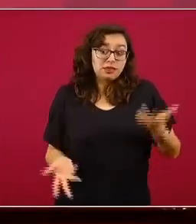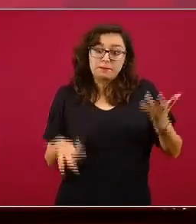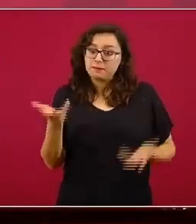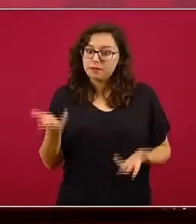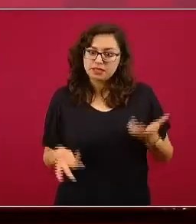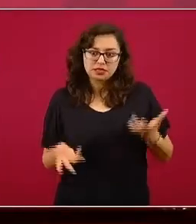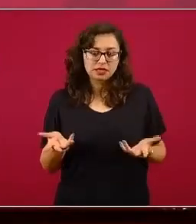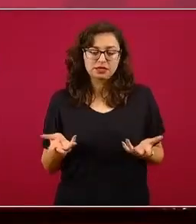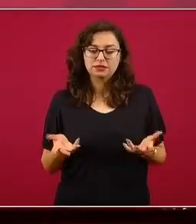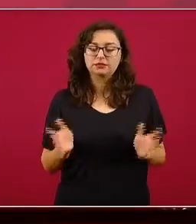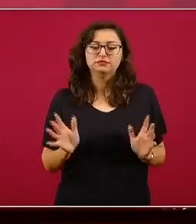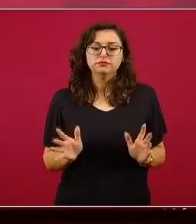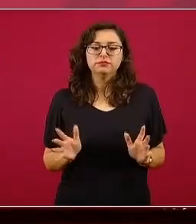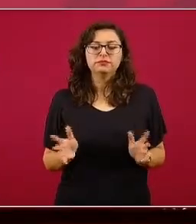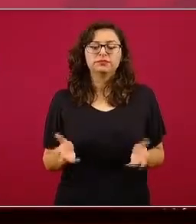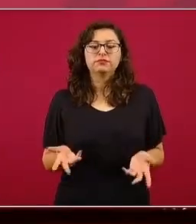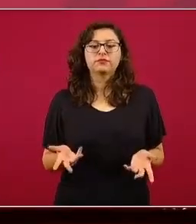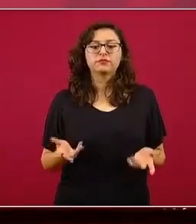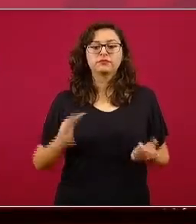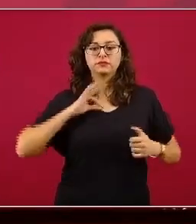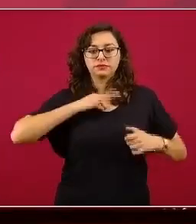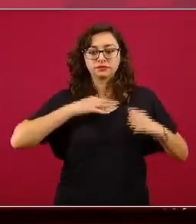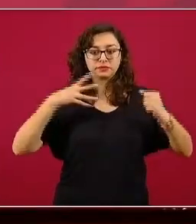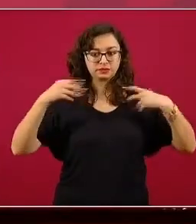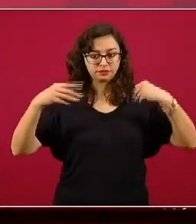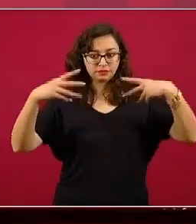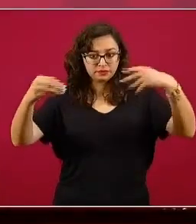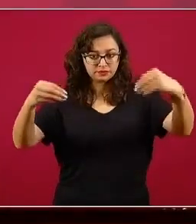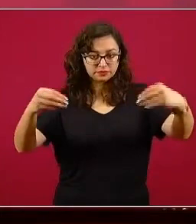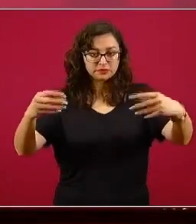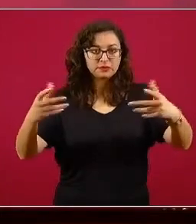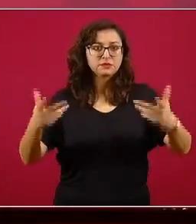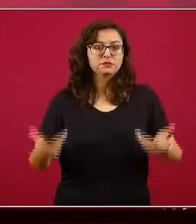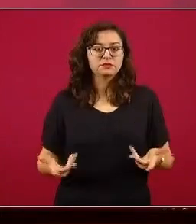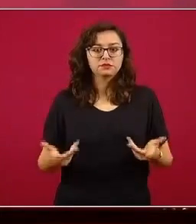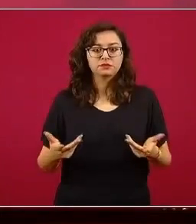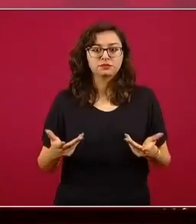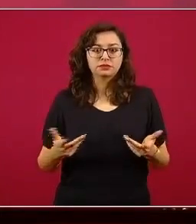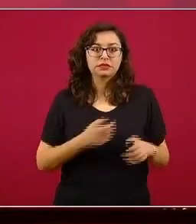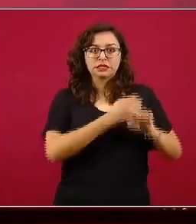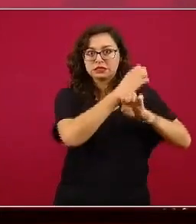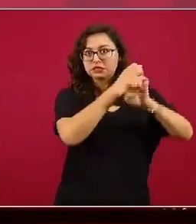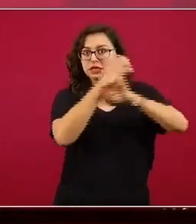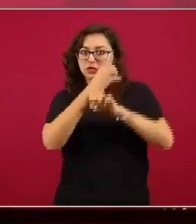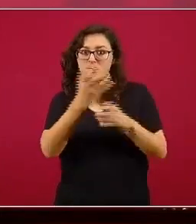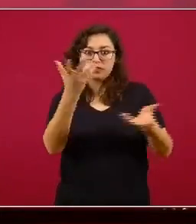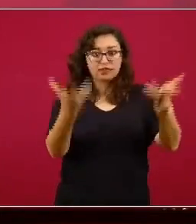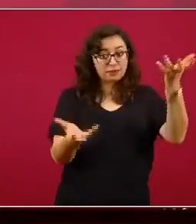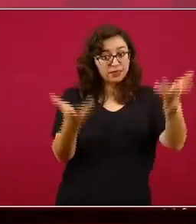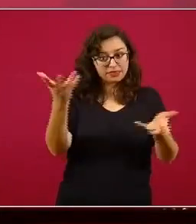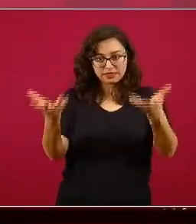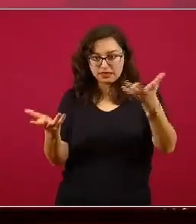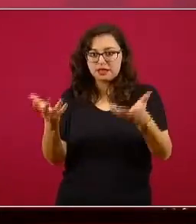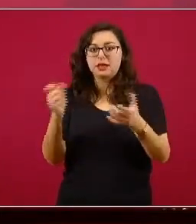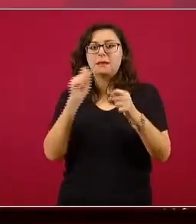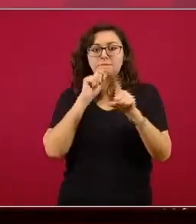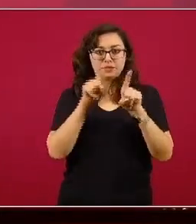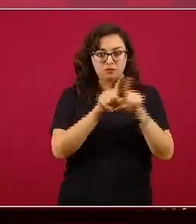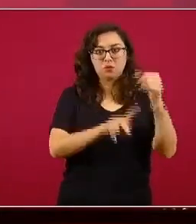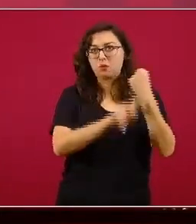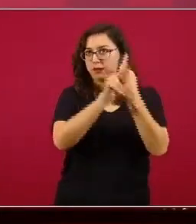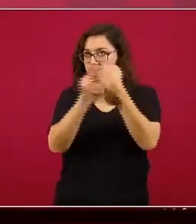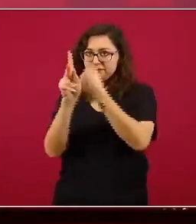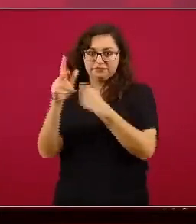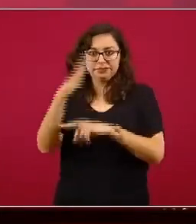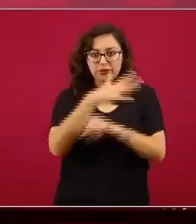del tiempo durante la epidemia. También varía de entidad federativa en entidad federativa, también varía de país en